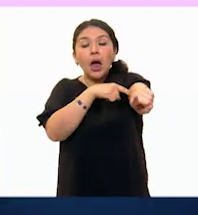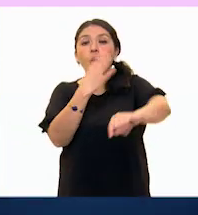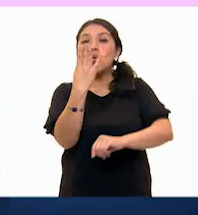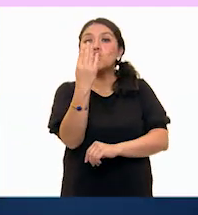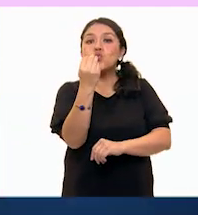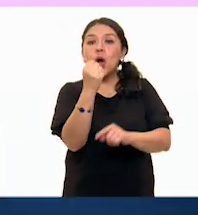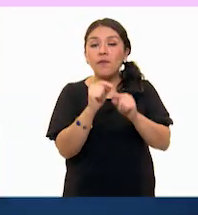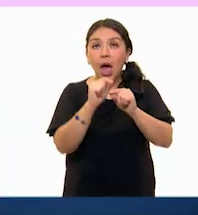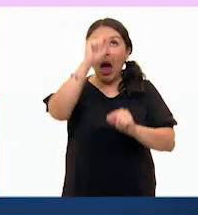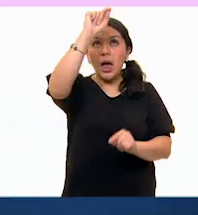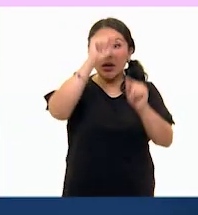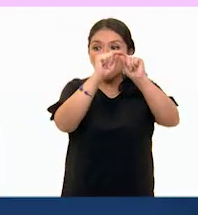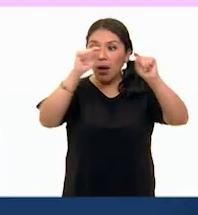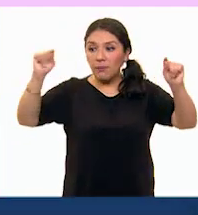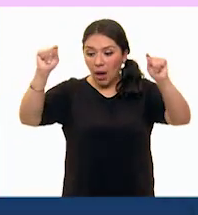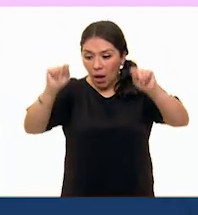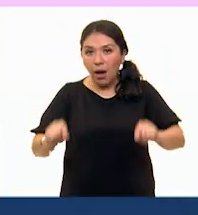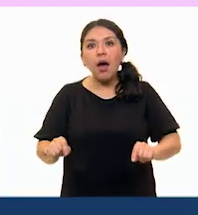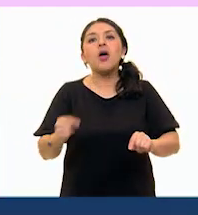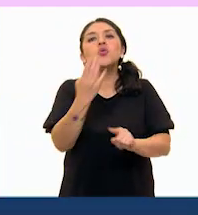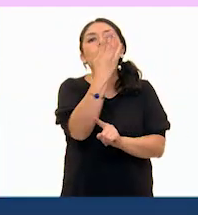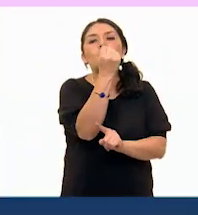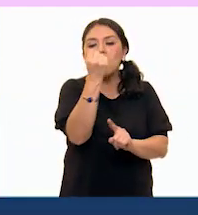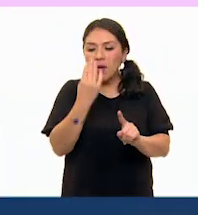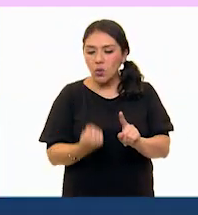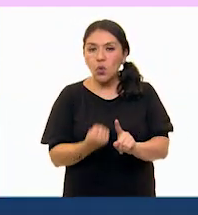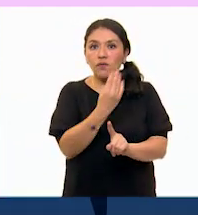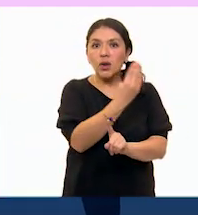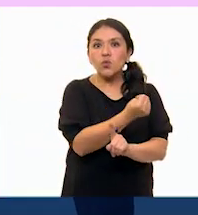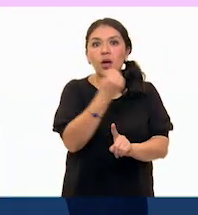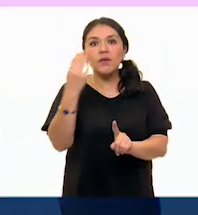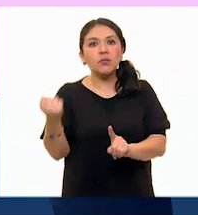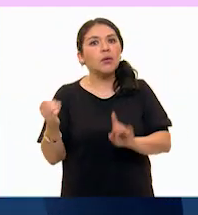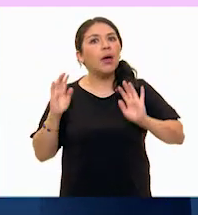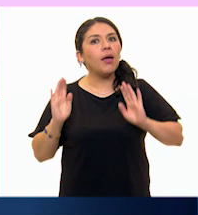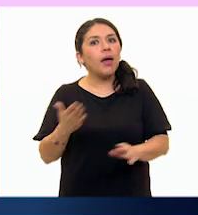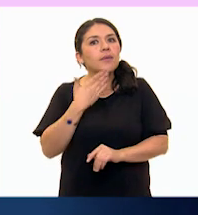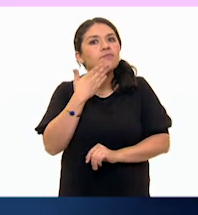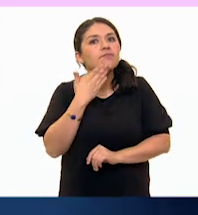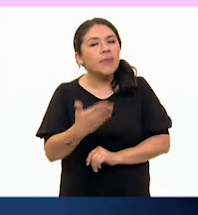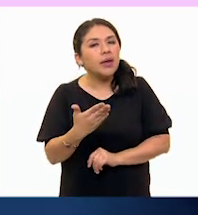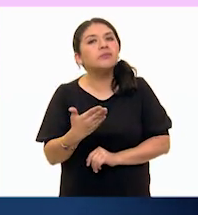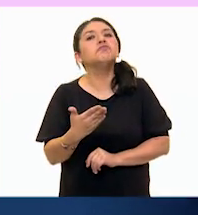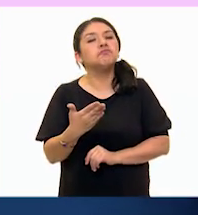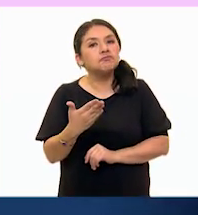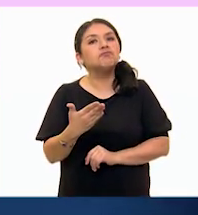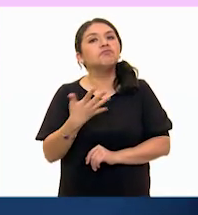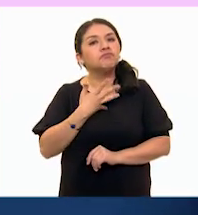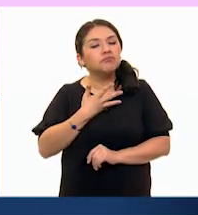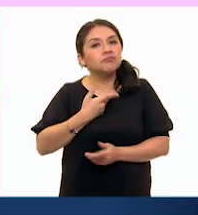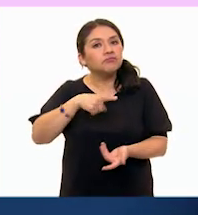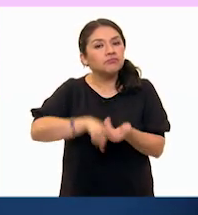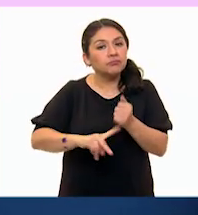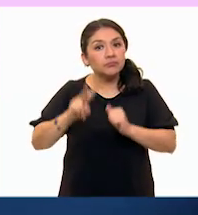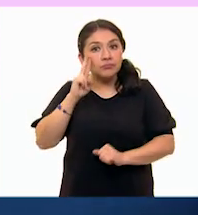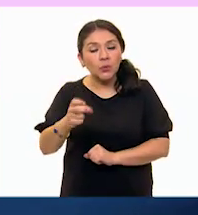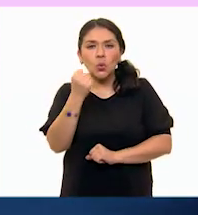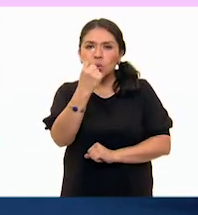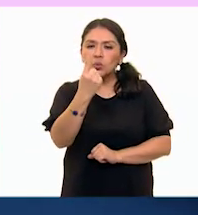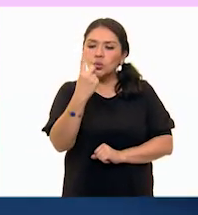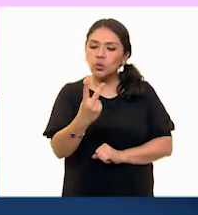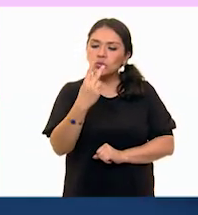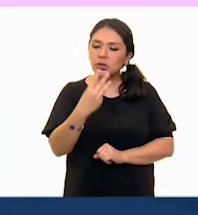arriba y abajo, y a los lados ya no contamos ni el primero ni el último círculo, y nos quedan 1, 2, 3, 4,